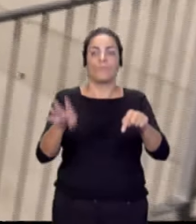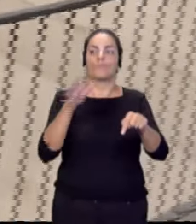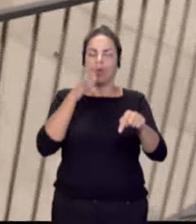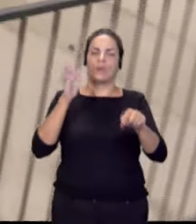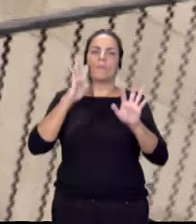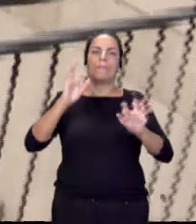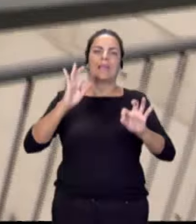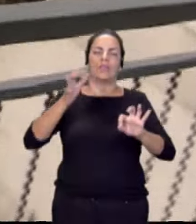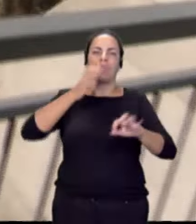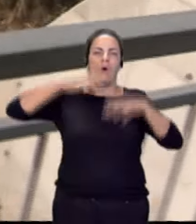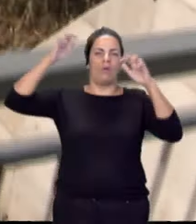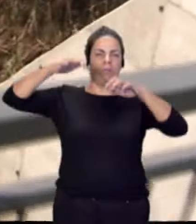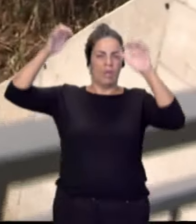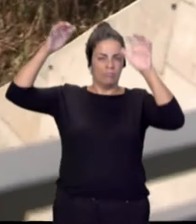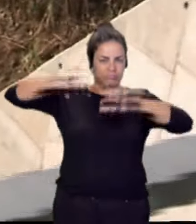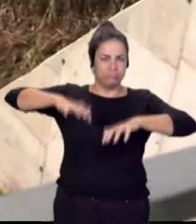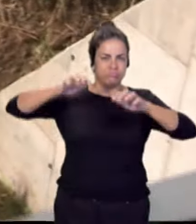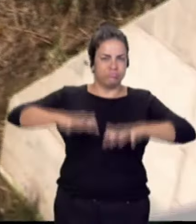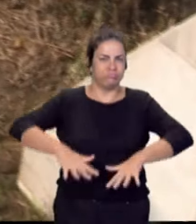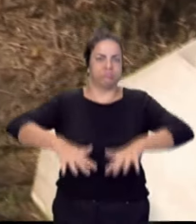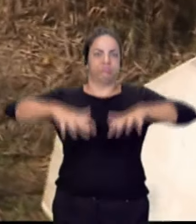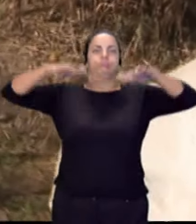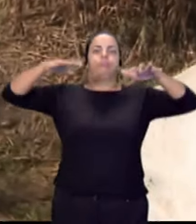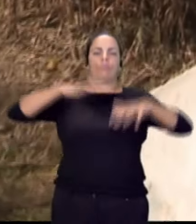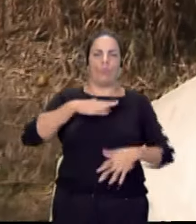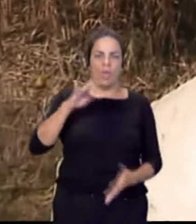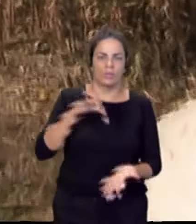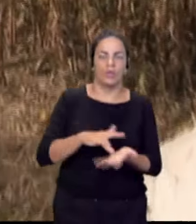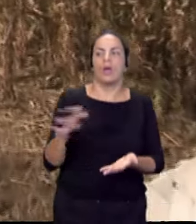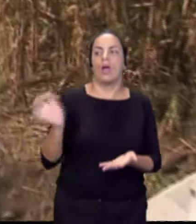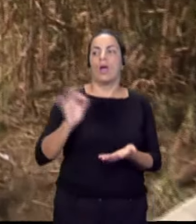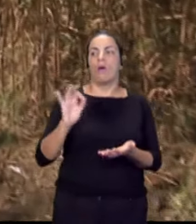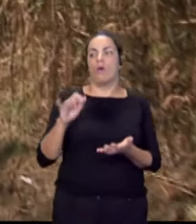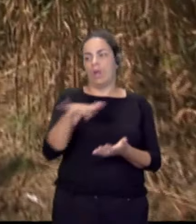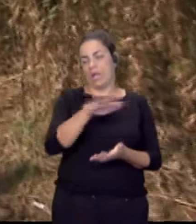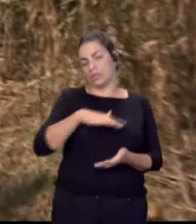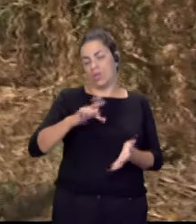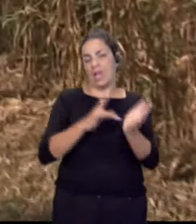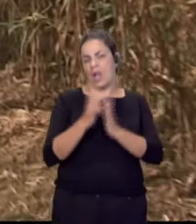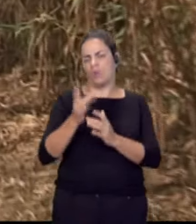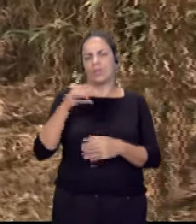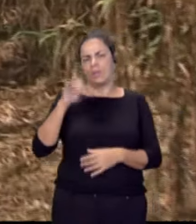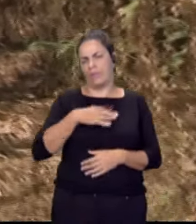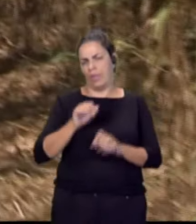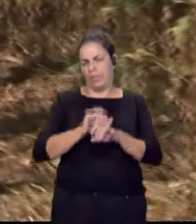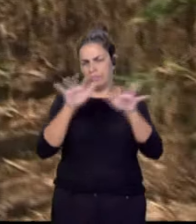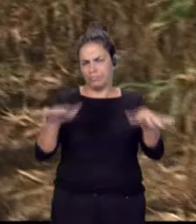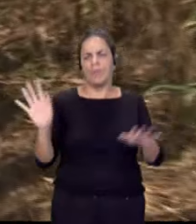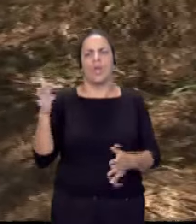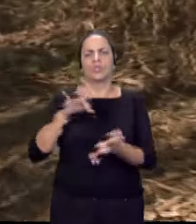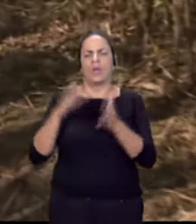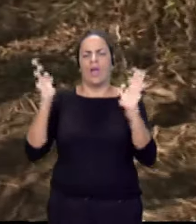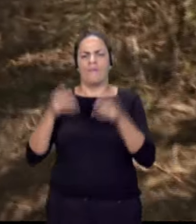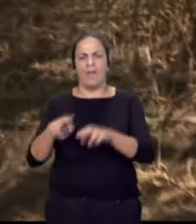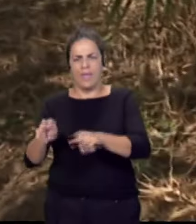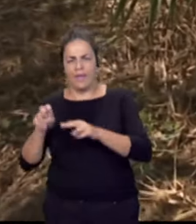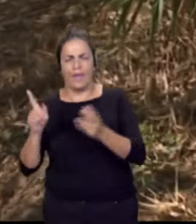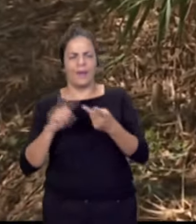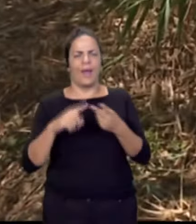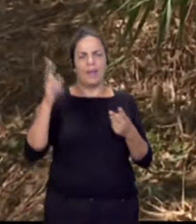inundación de posibles inundaciones y de evacuación de agua en la zona de laguna, pero estaremos en Valle Guerra, estaremos en la zona de